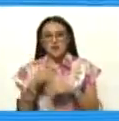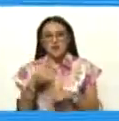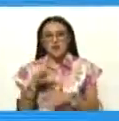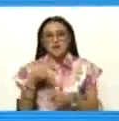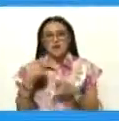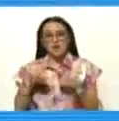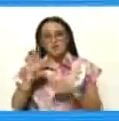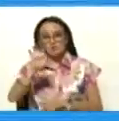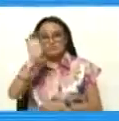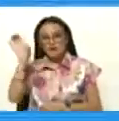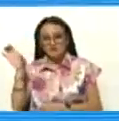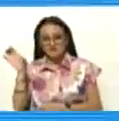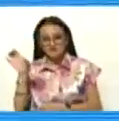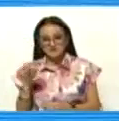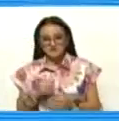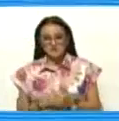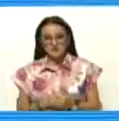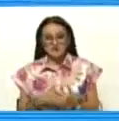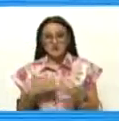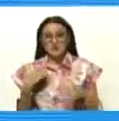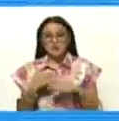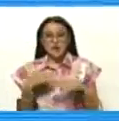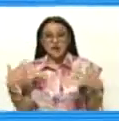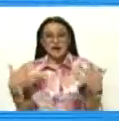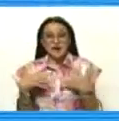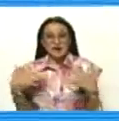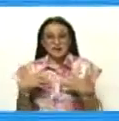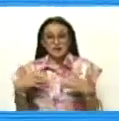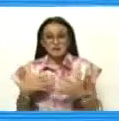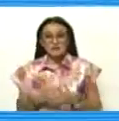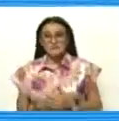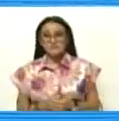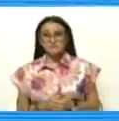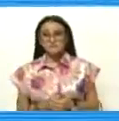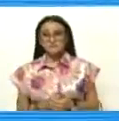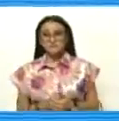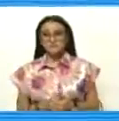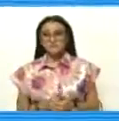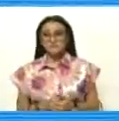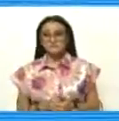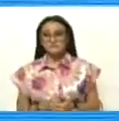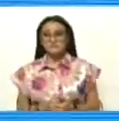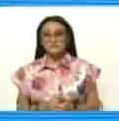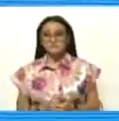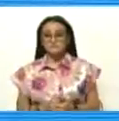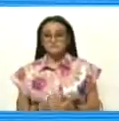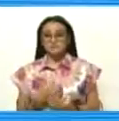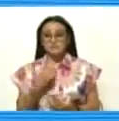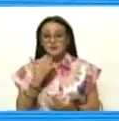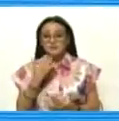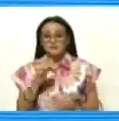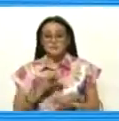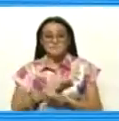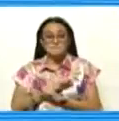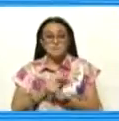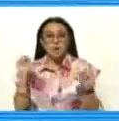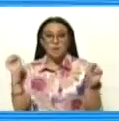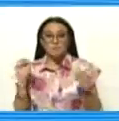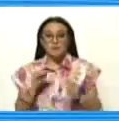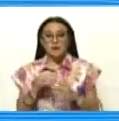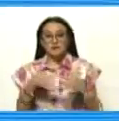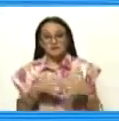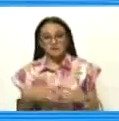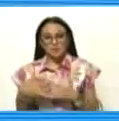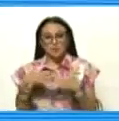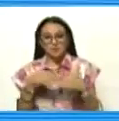guerra. Ahorita casi que no envían, ¿cómo se llama?, bombas. Estados Unidos